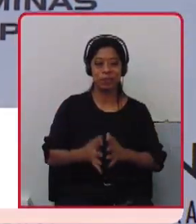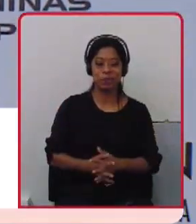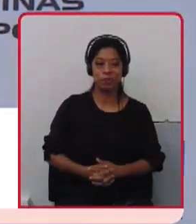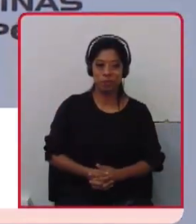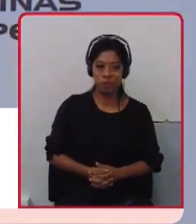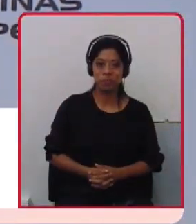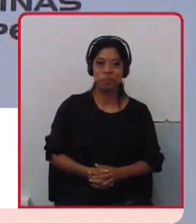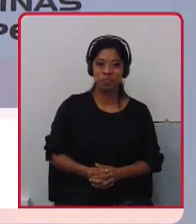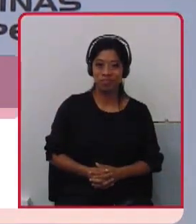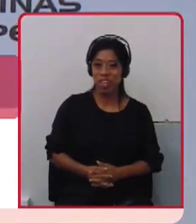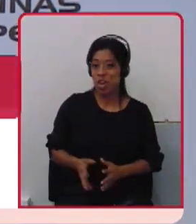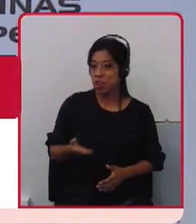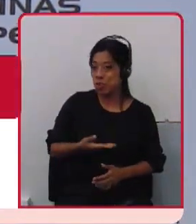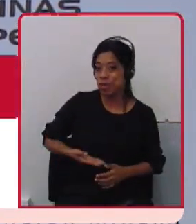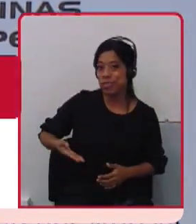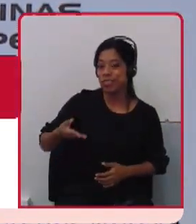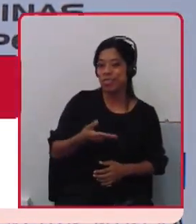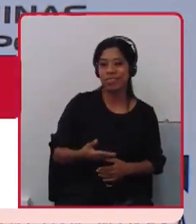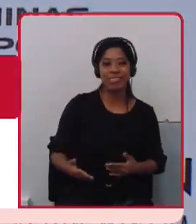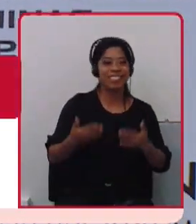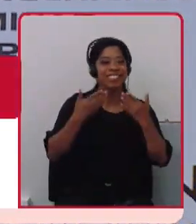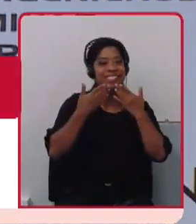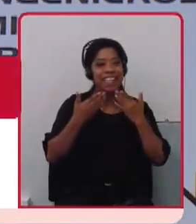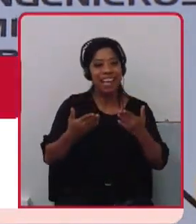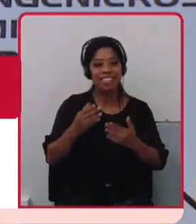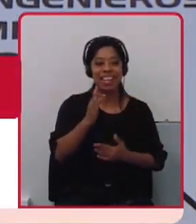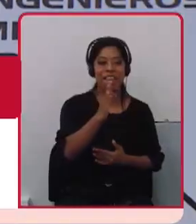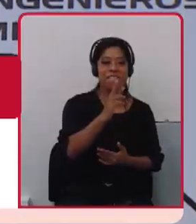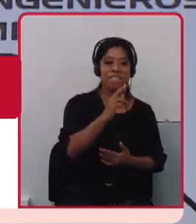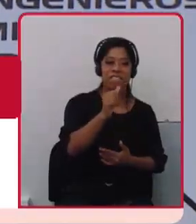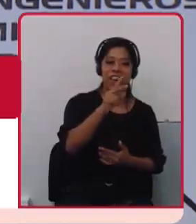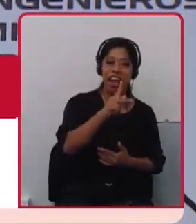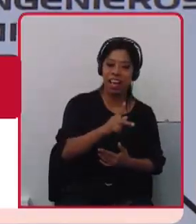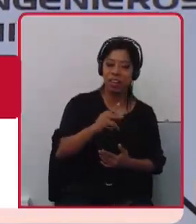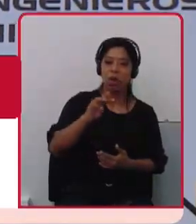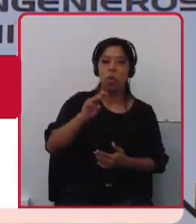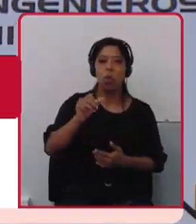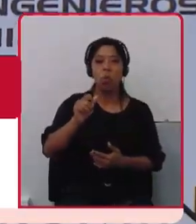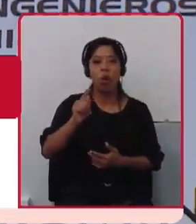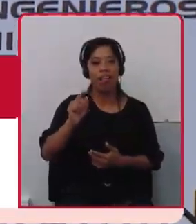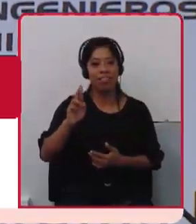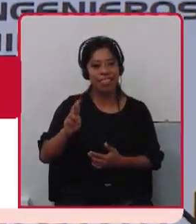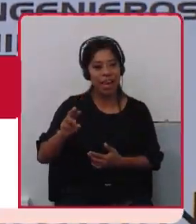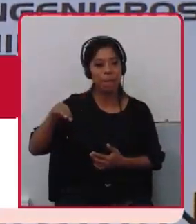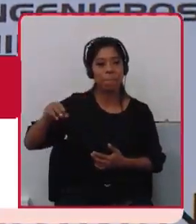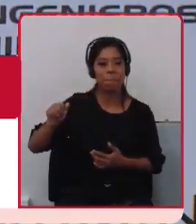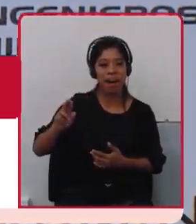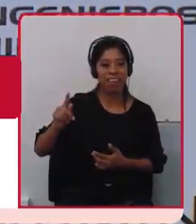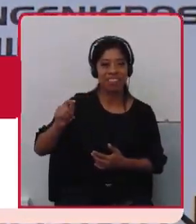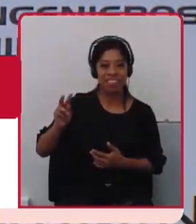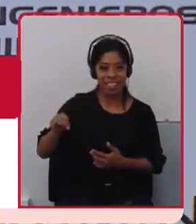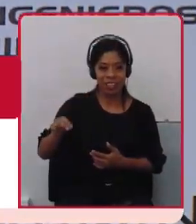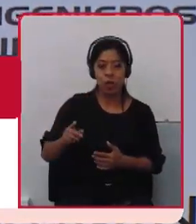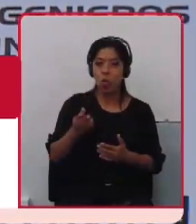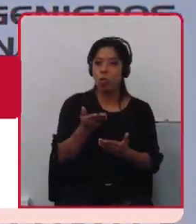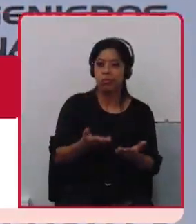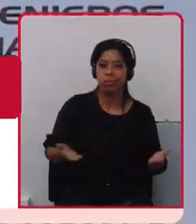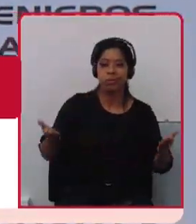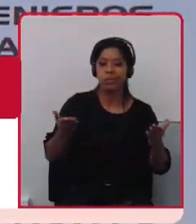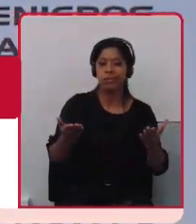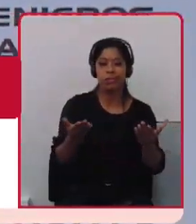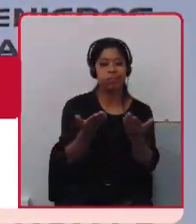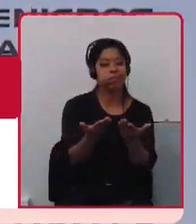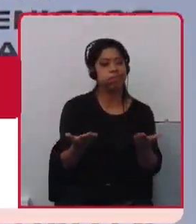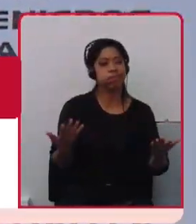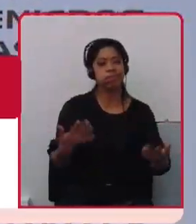Bueno, de nuestra parte solamente agradecer a Fran, a Walter, a Martín y a ustedes. Han sido un público